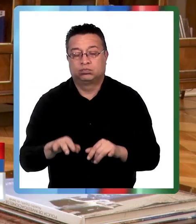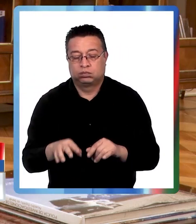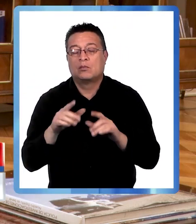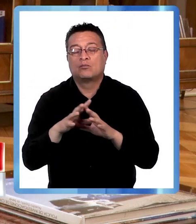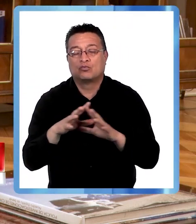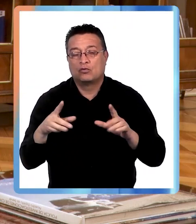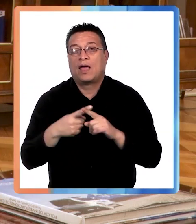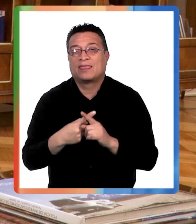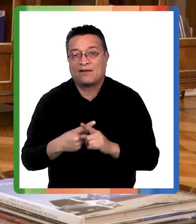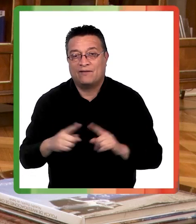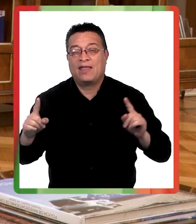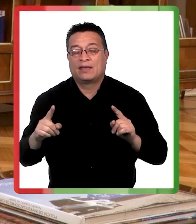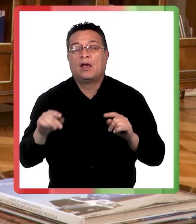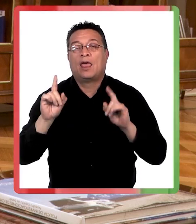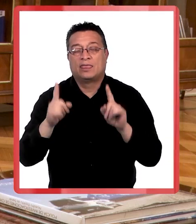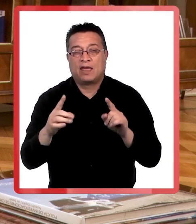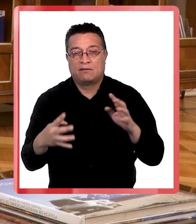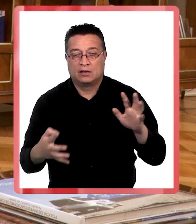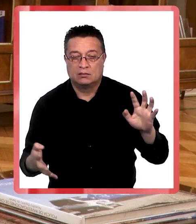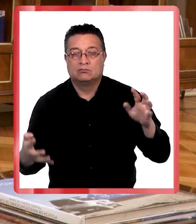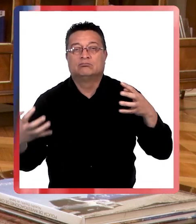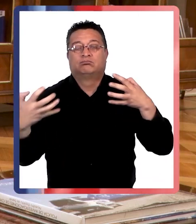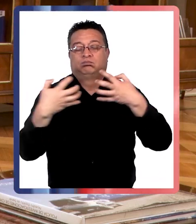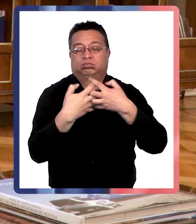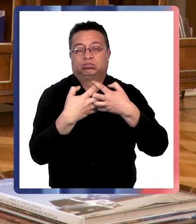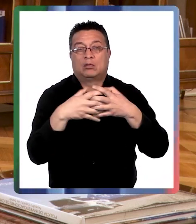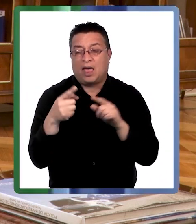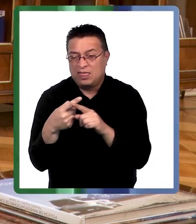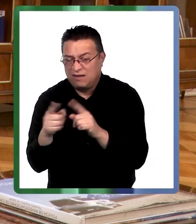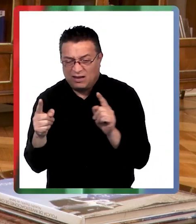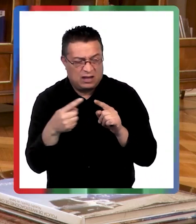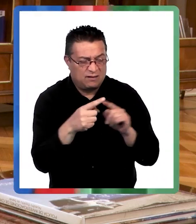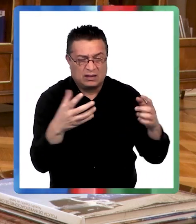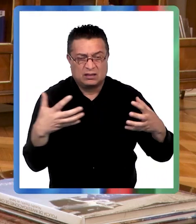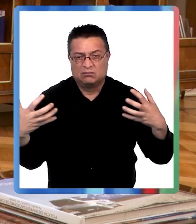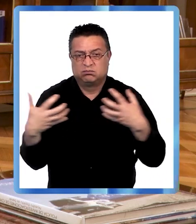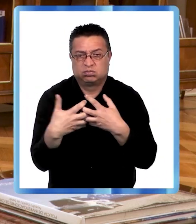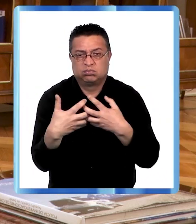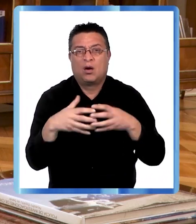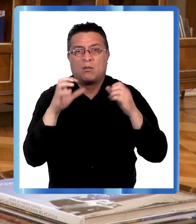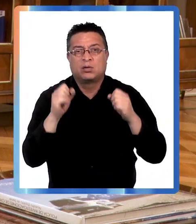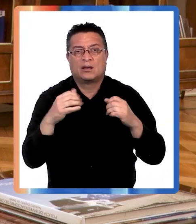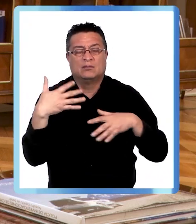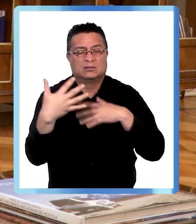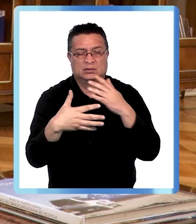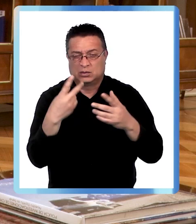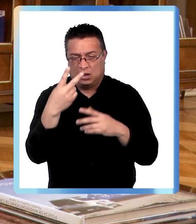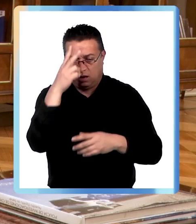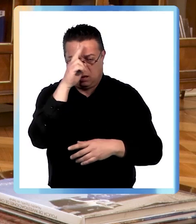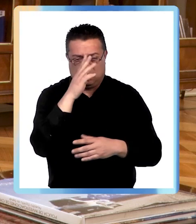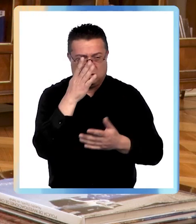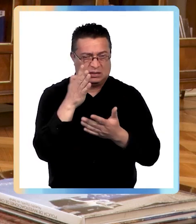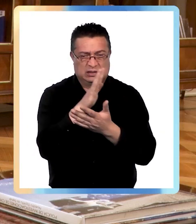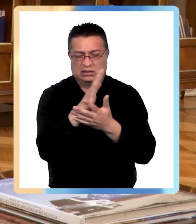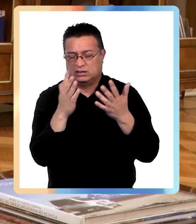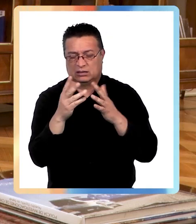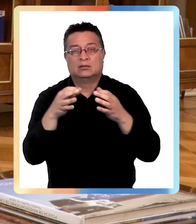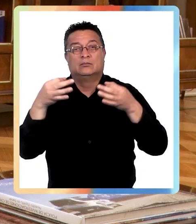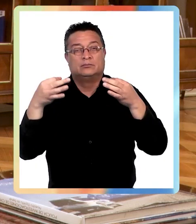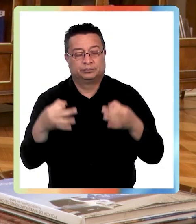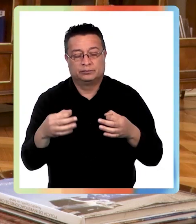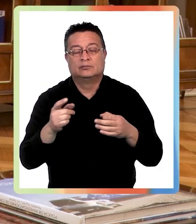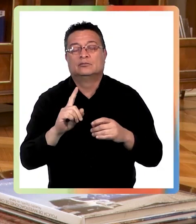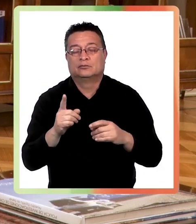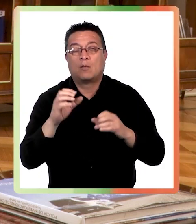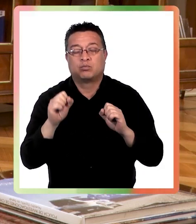manera distinta y hay que armonizarlas, porque si son contradictorias eso puede o generan ambigüedad o confusión, en su aplicación